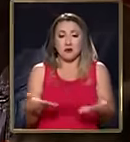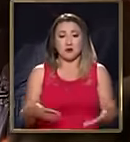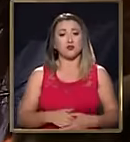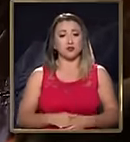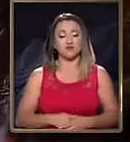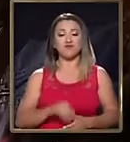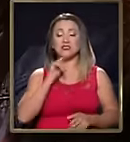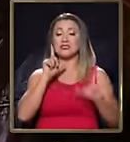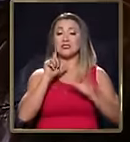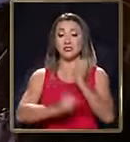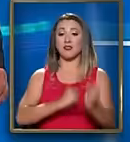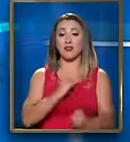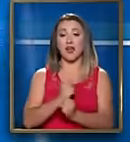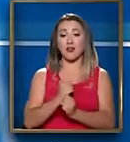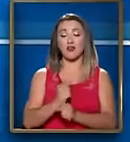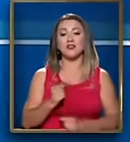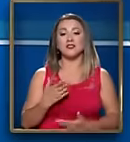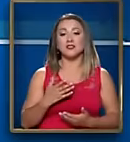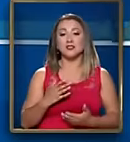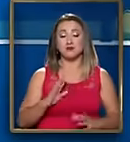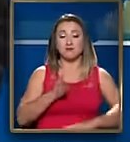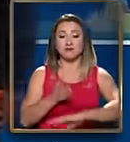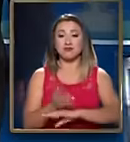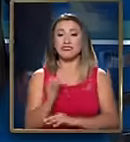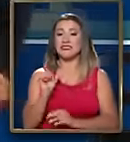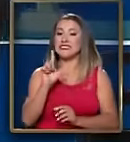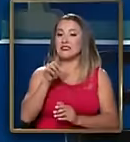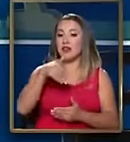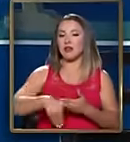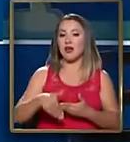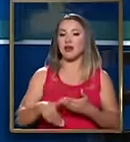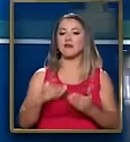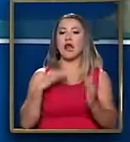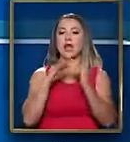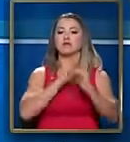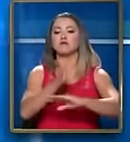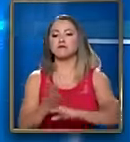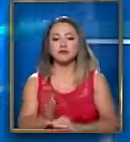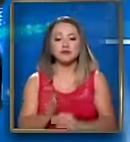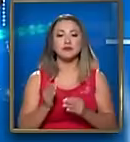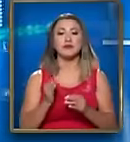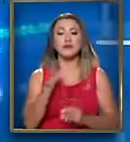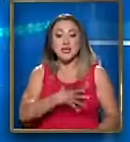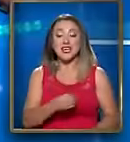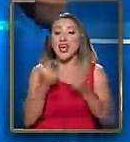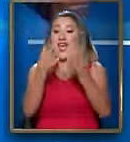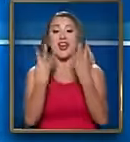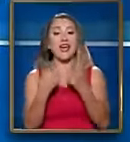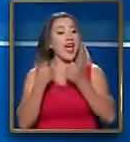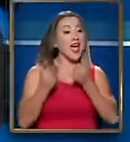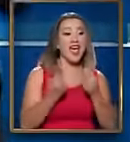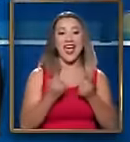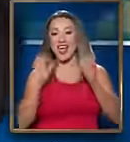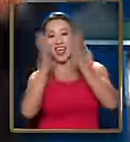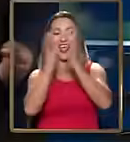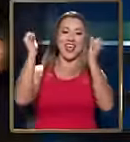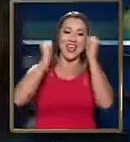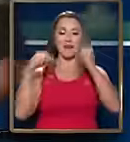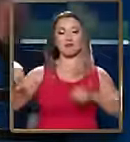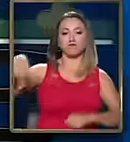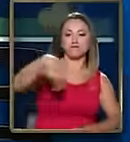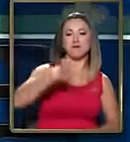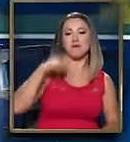tenía 7 años, yo llegaba a las 7 de la tarde del trabajo y mi hija estaba pegada en la reja. Y yo llegaba, llegó mi papá, llegó